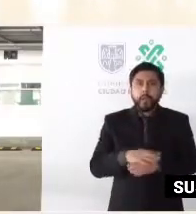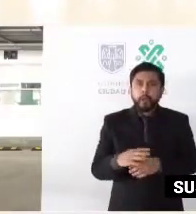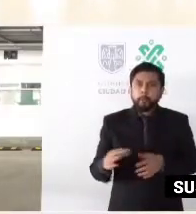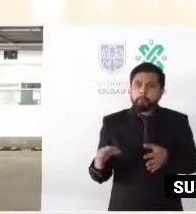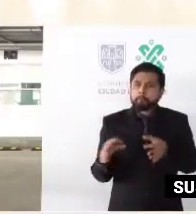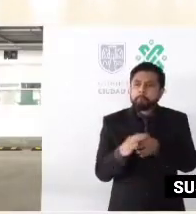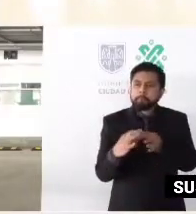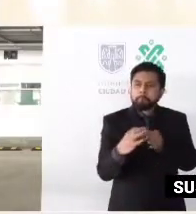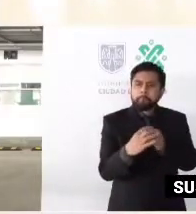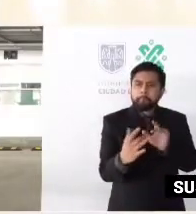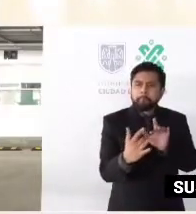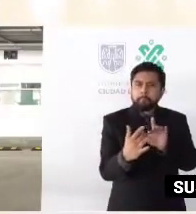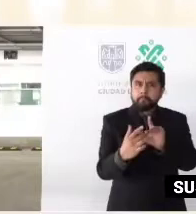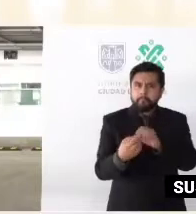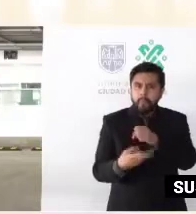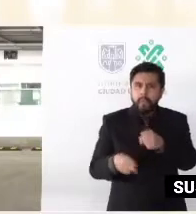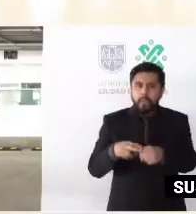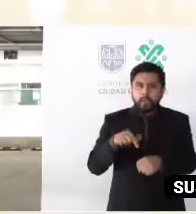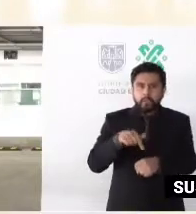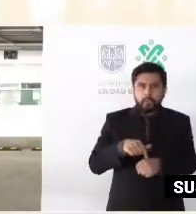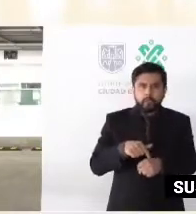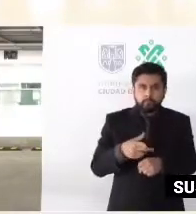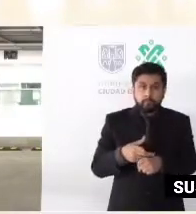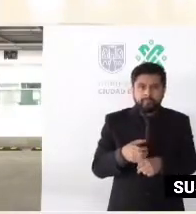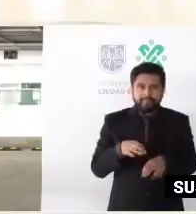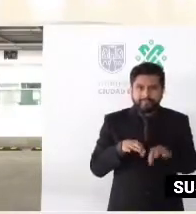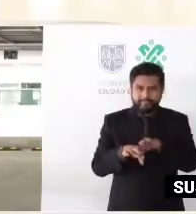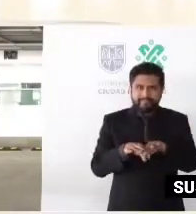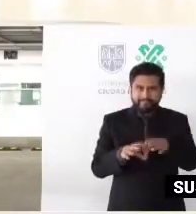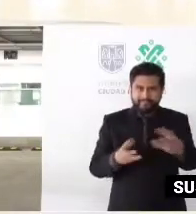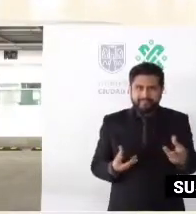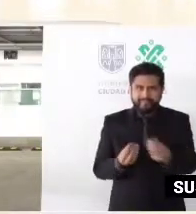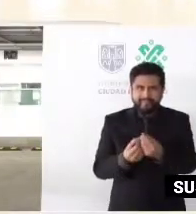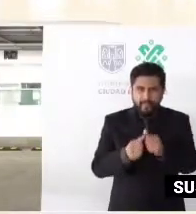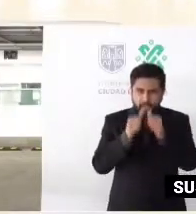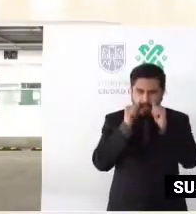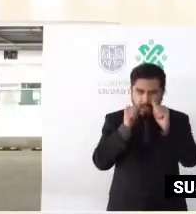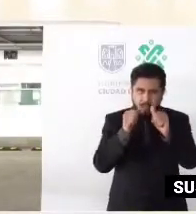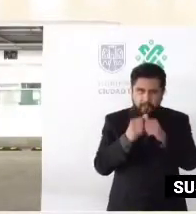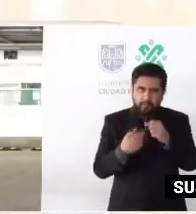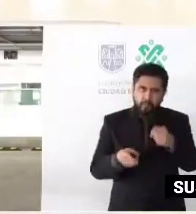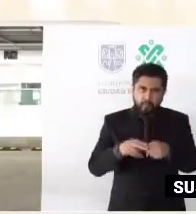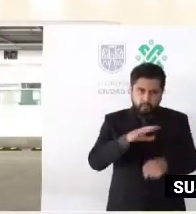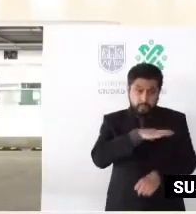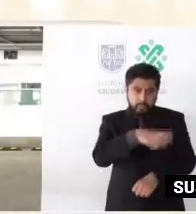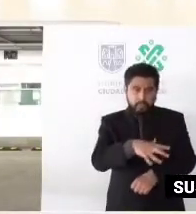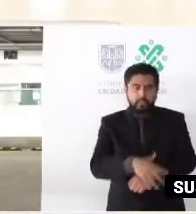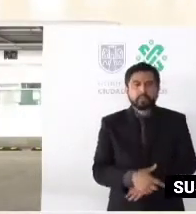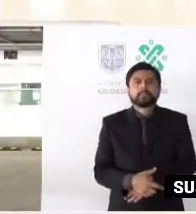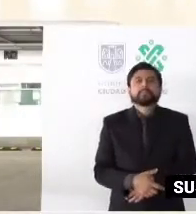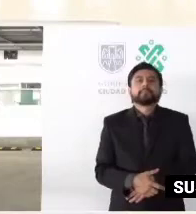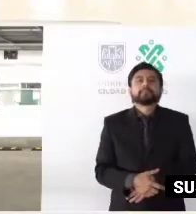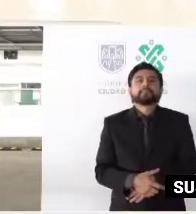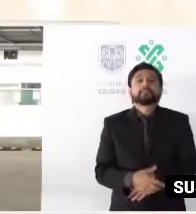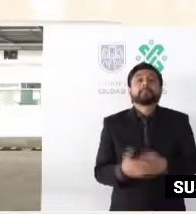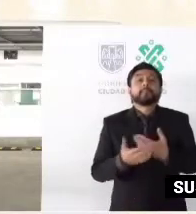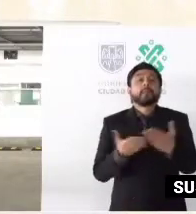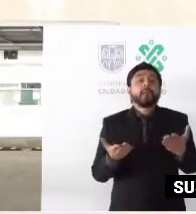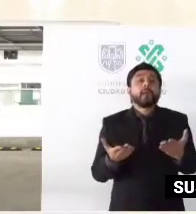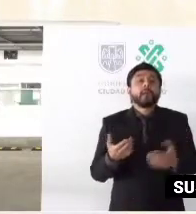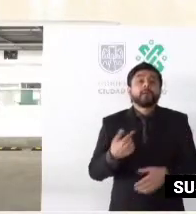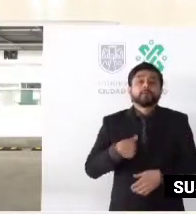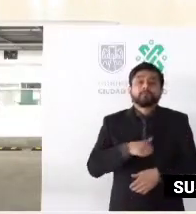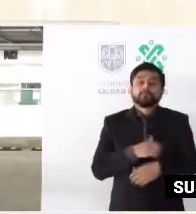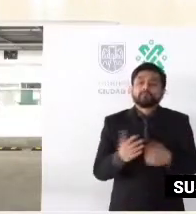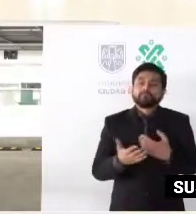de salud a este hospital en su nivel de atención como hospital general. Ahora que estamos en